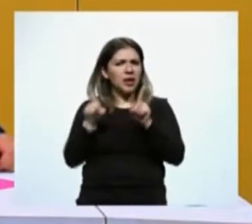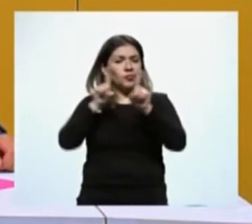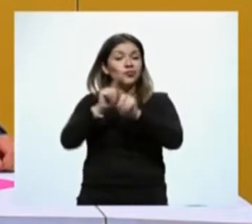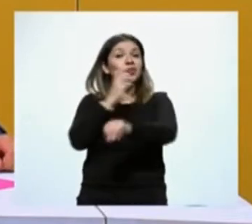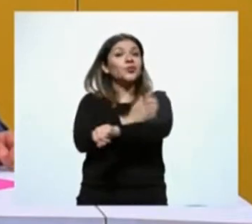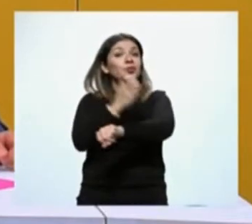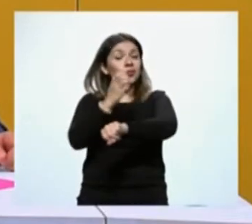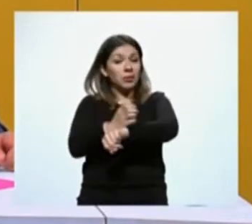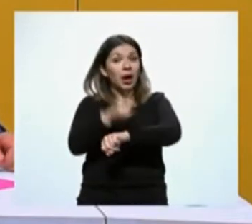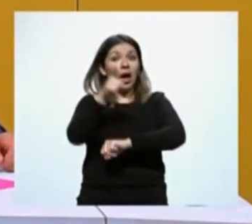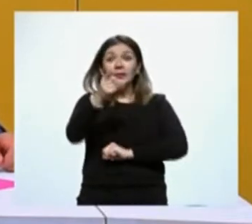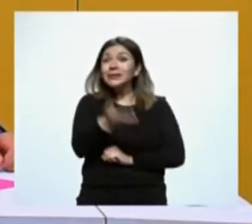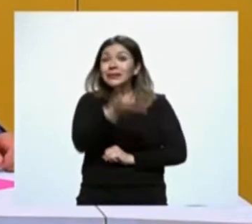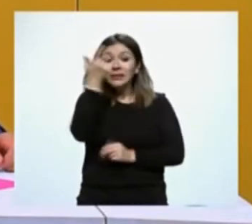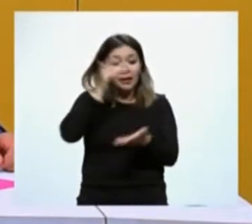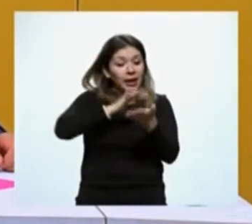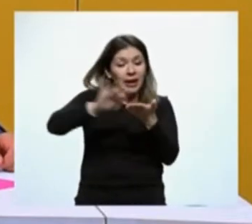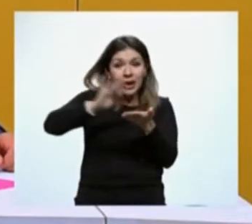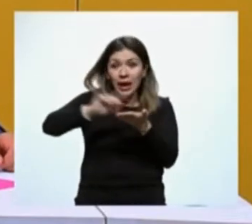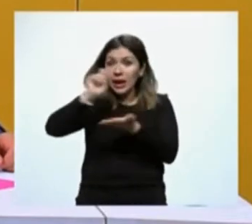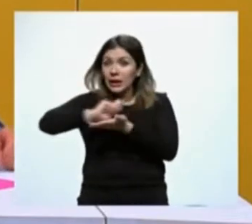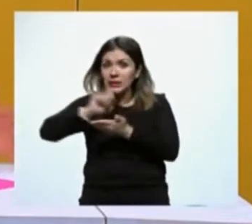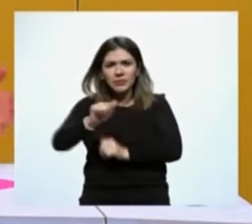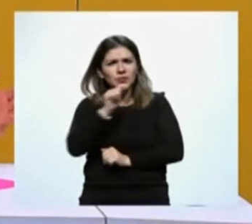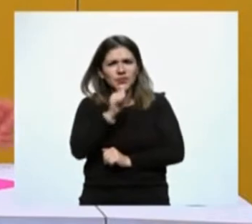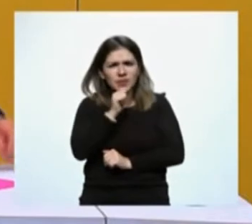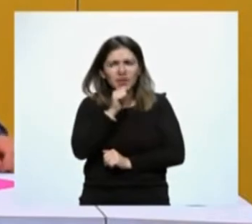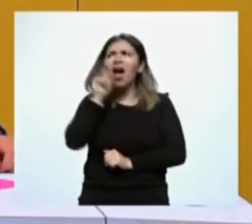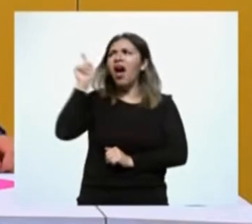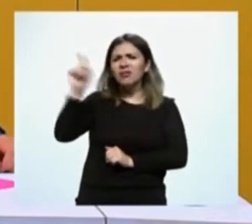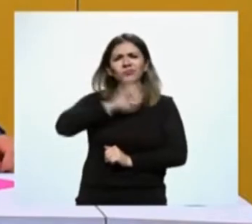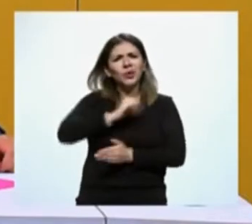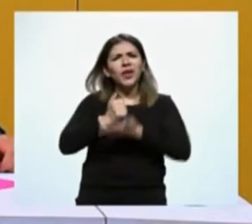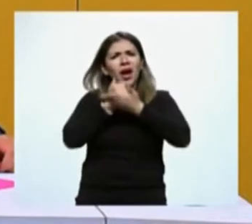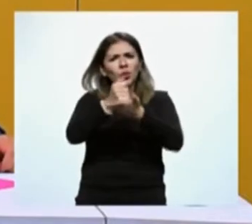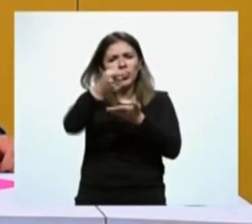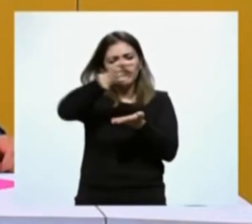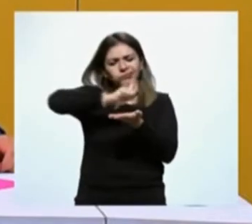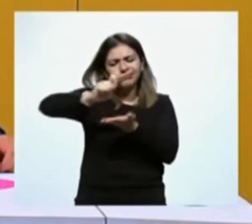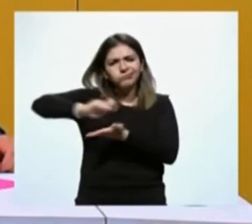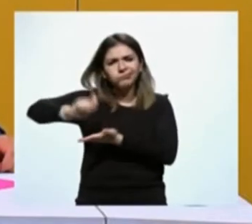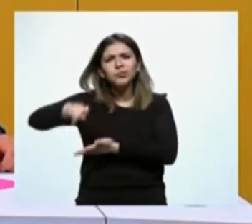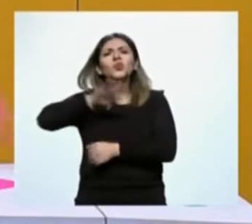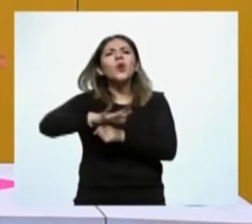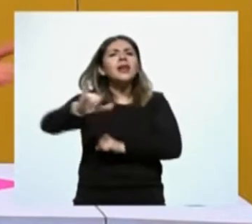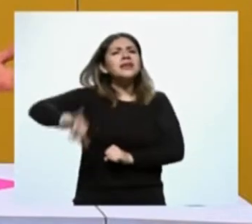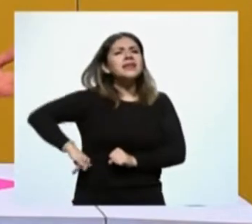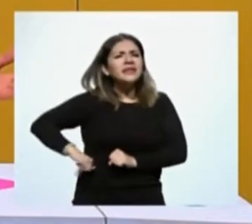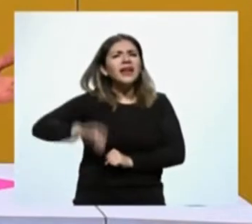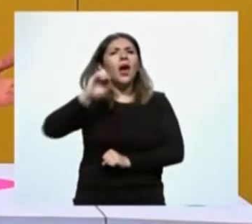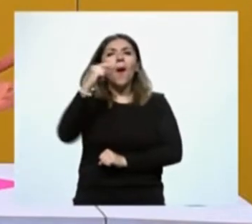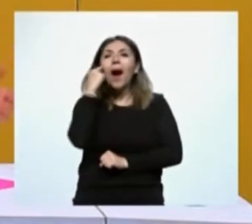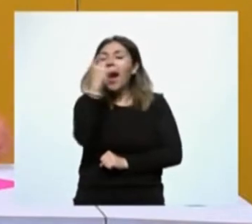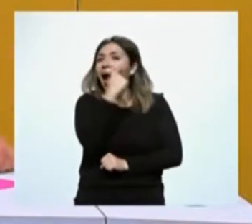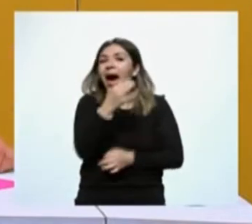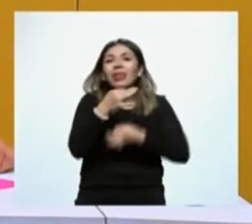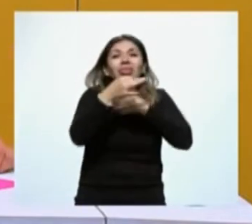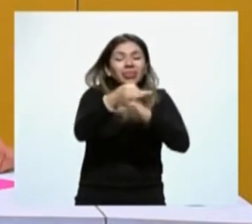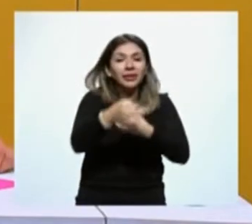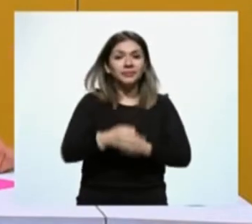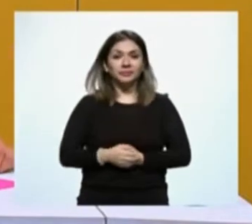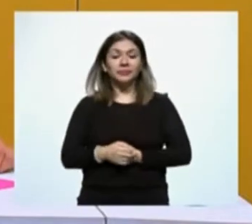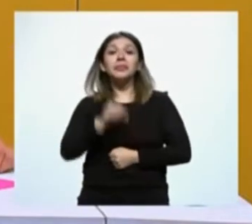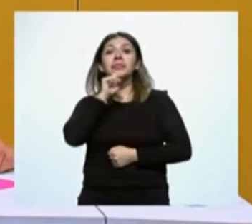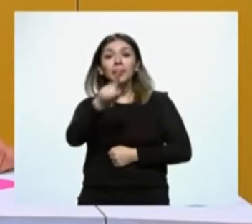acompañe. Si todavía no sabes leer y escribir muy bien, ella o él te pueden ayudar a escribir lo que te interese o lo que te llame la atención, y